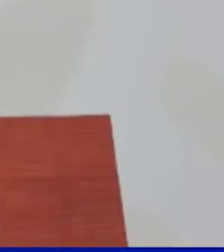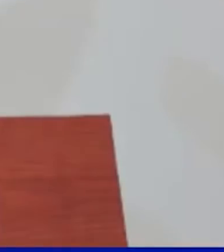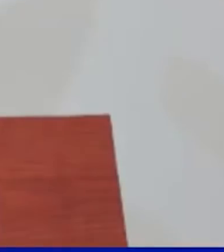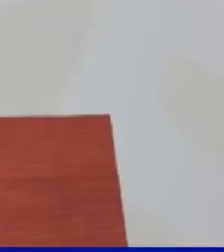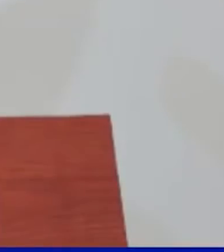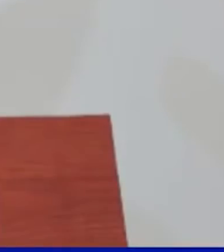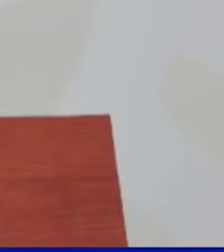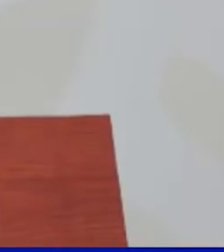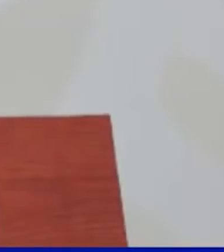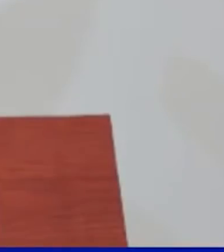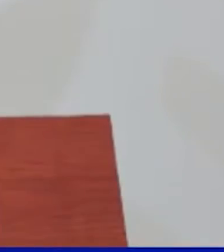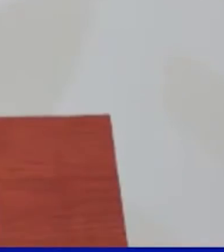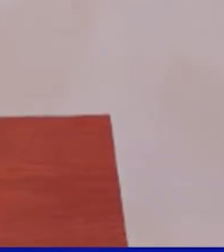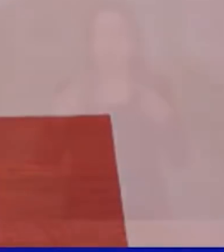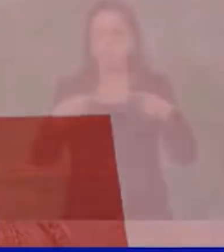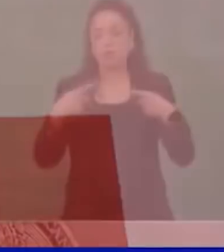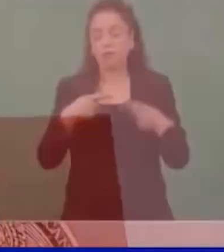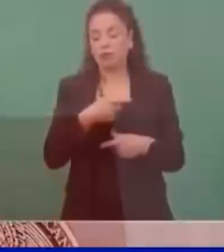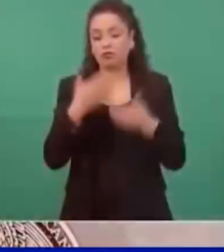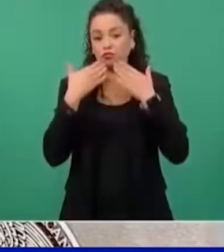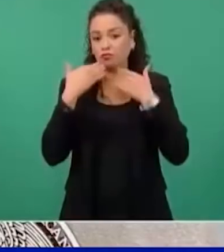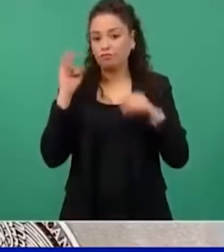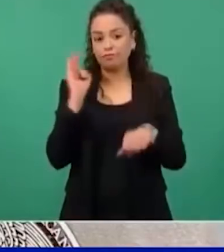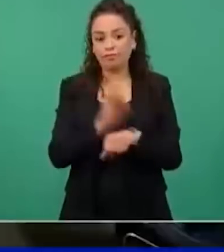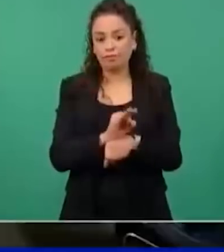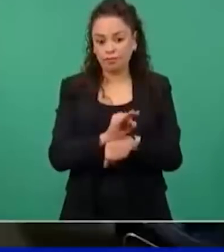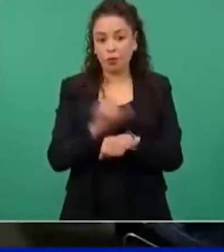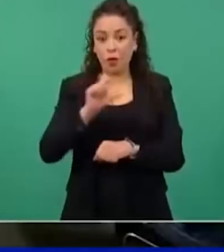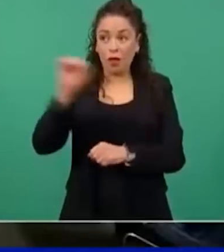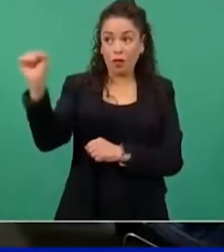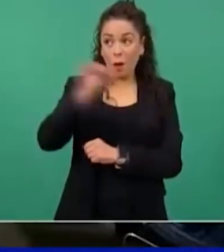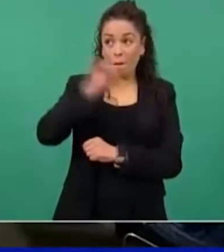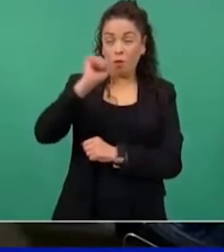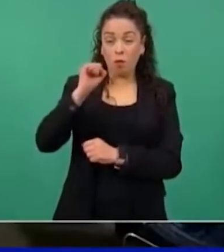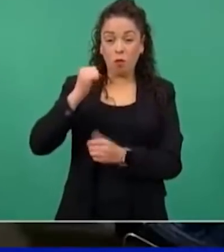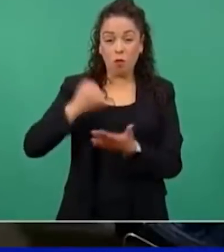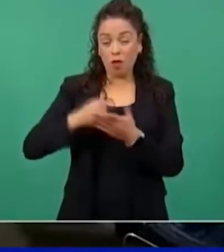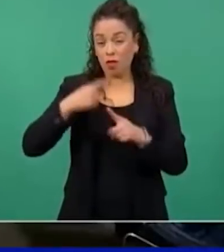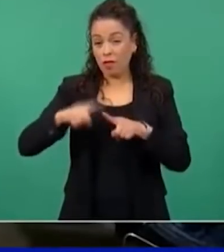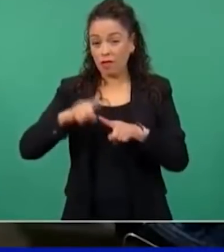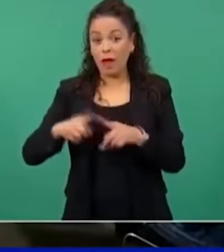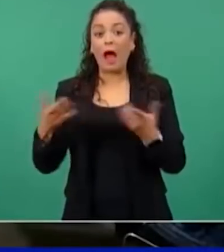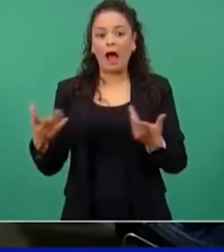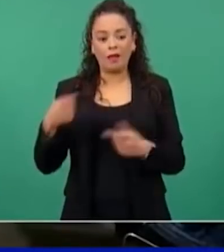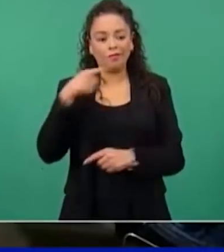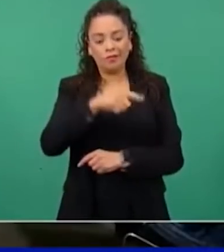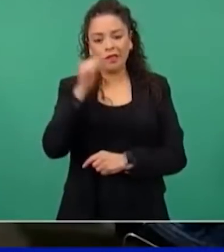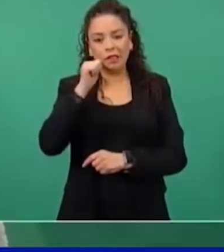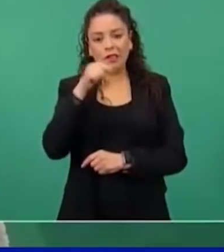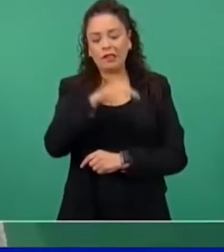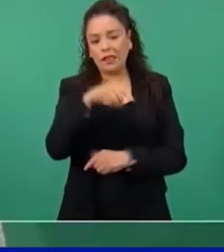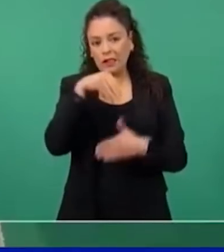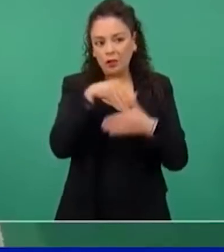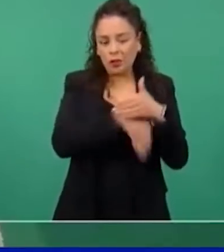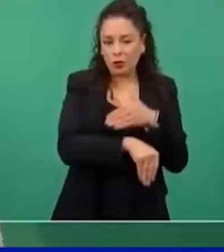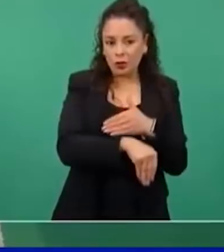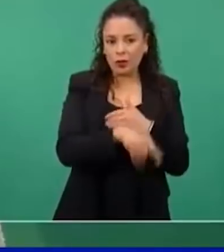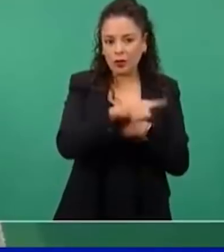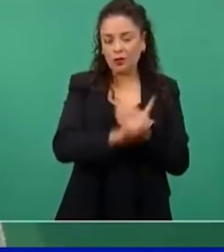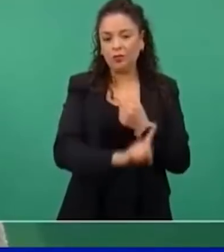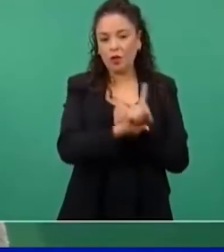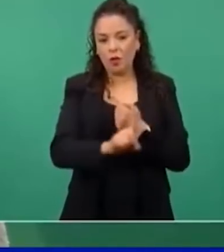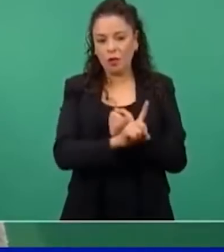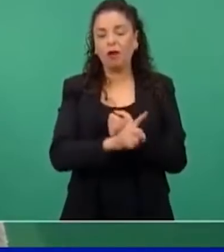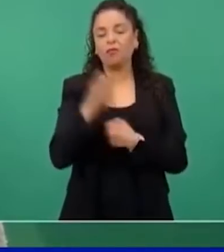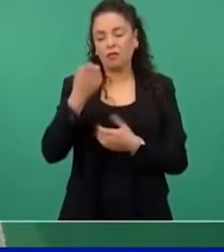que no exista autonomía. Cuando hablamos de la gobernabilidad de un país, tiene que existir un trabajo en colaboración, como lo hemos dicho, por ejemplo, con los gobiernos